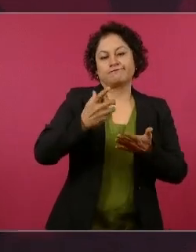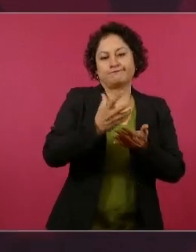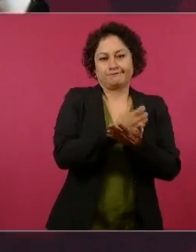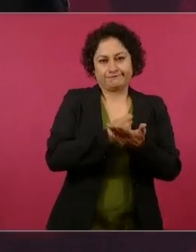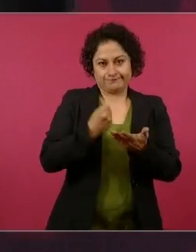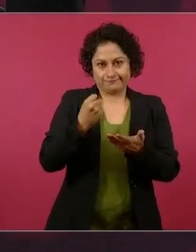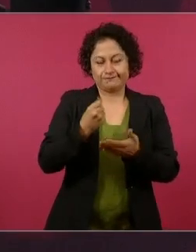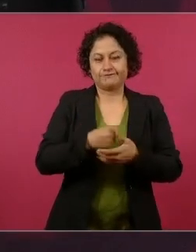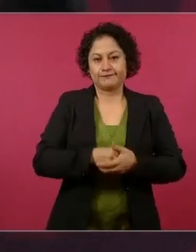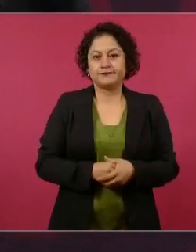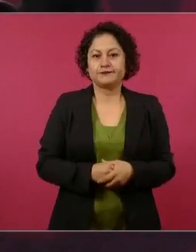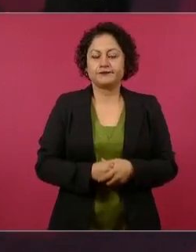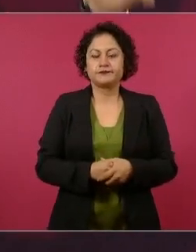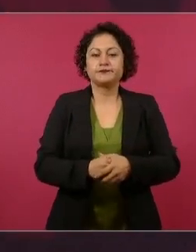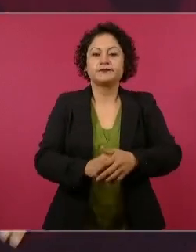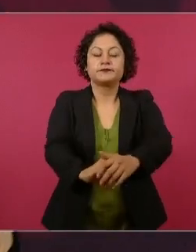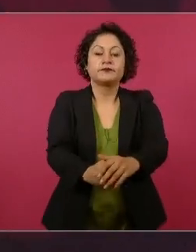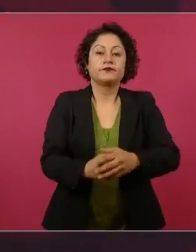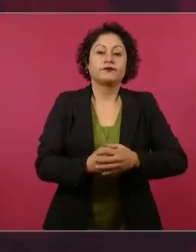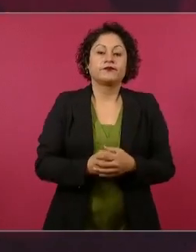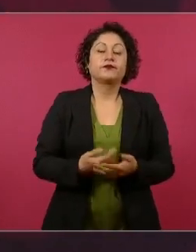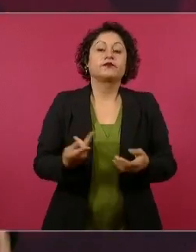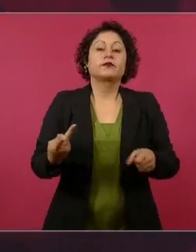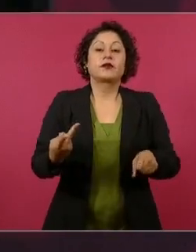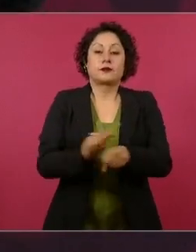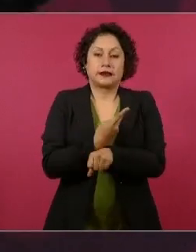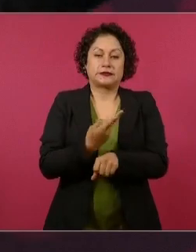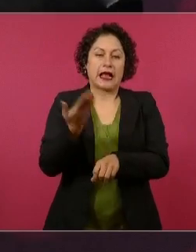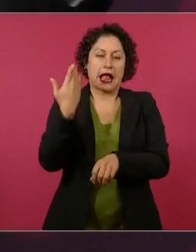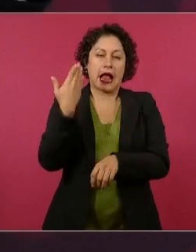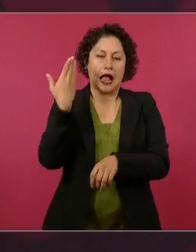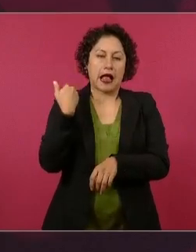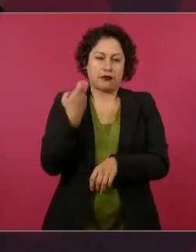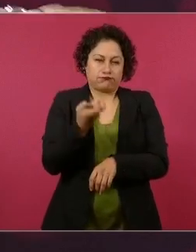Se habló en ese tiempo que era para